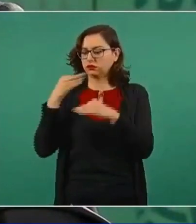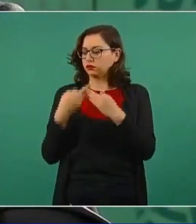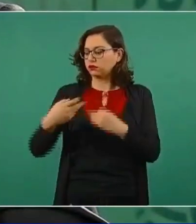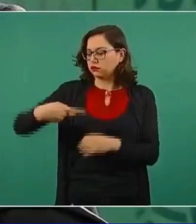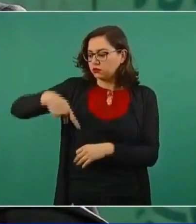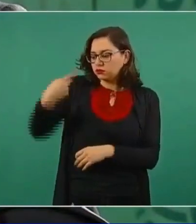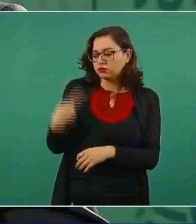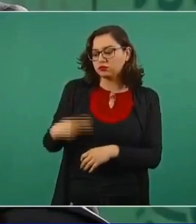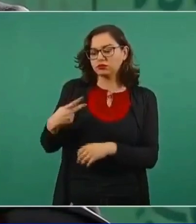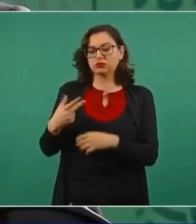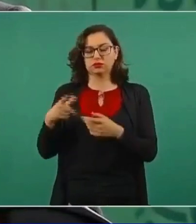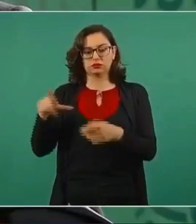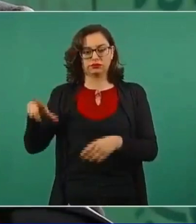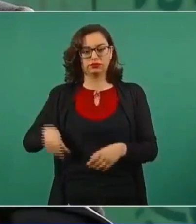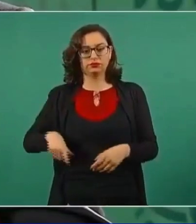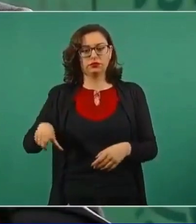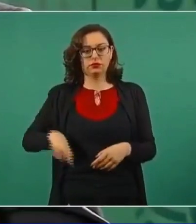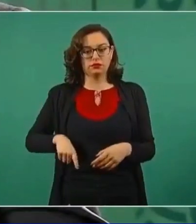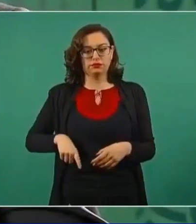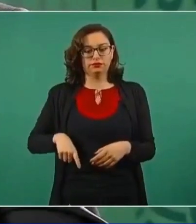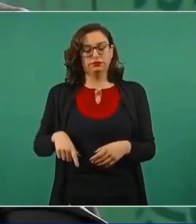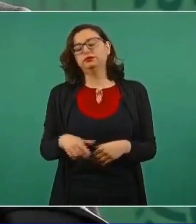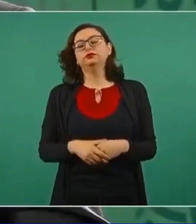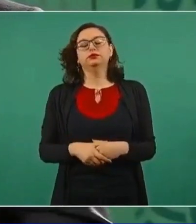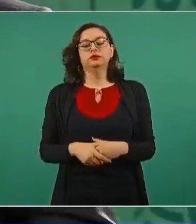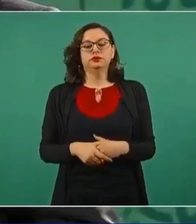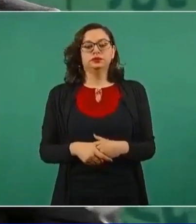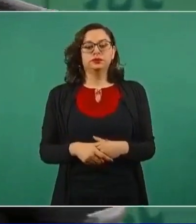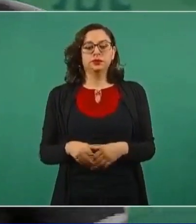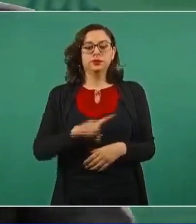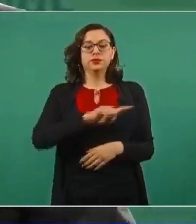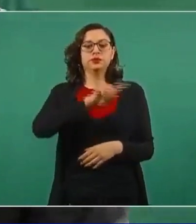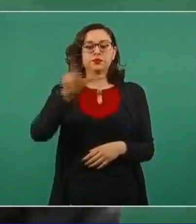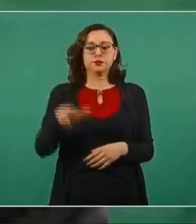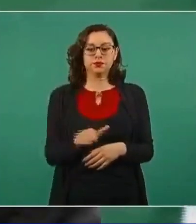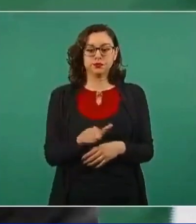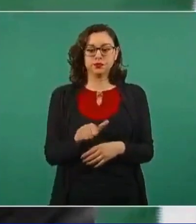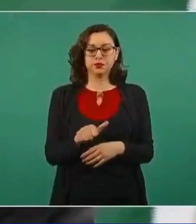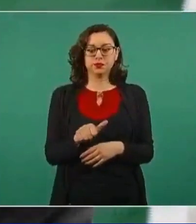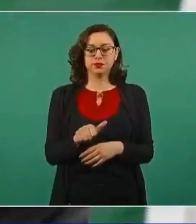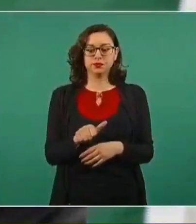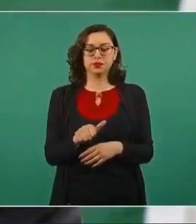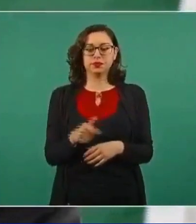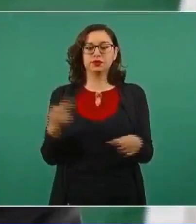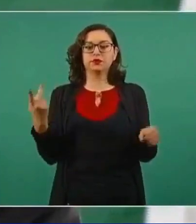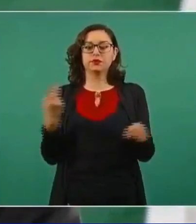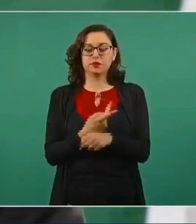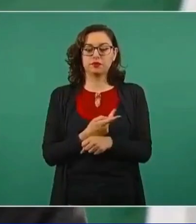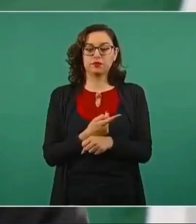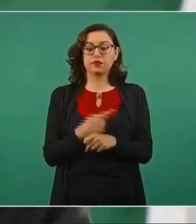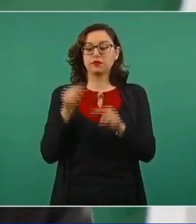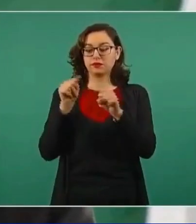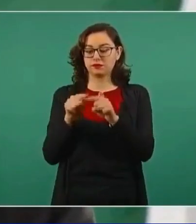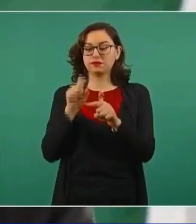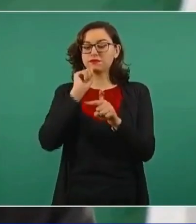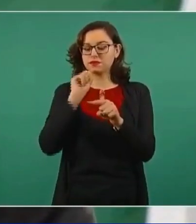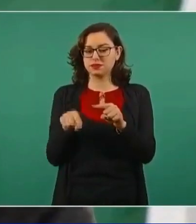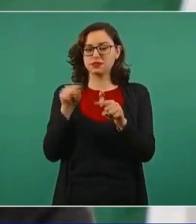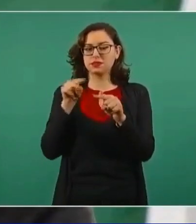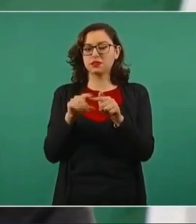Luego, de Coatzacoalcos a Salina Cruz,